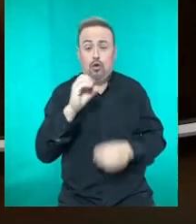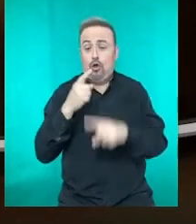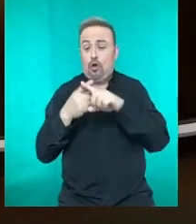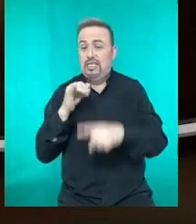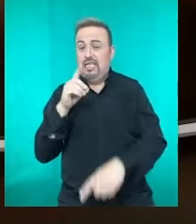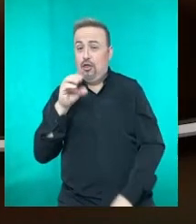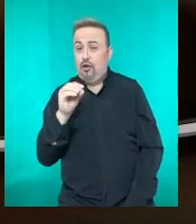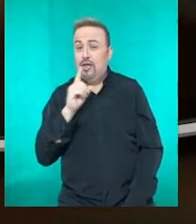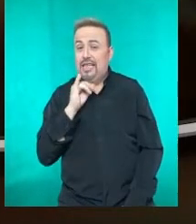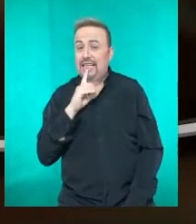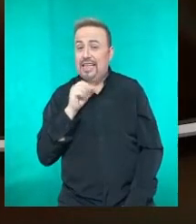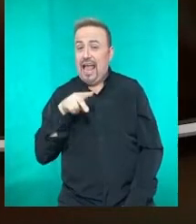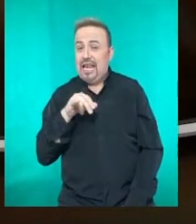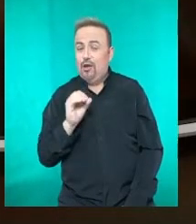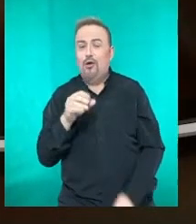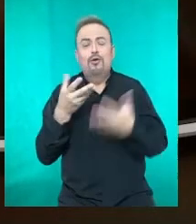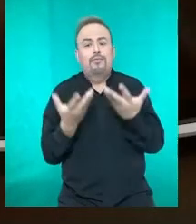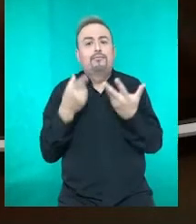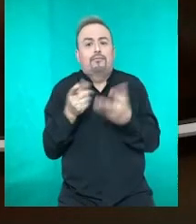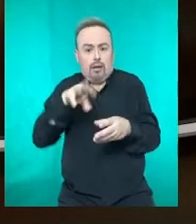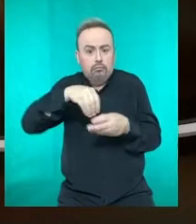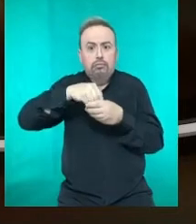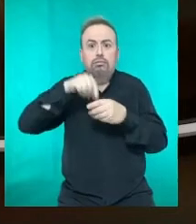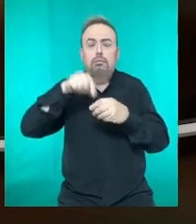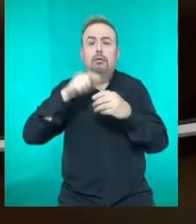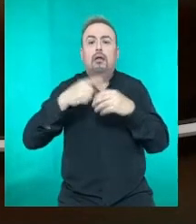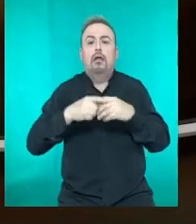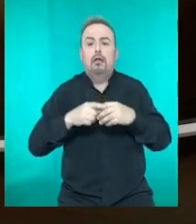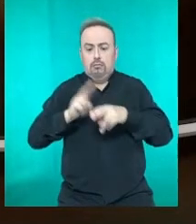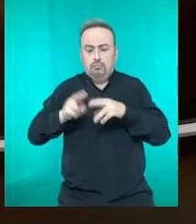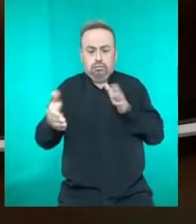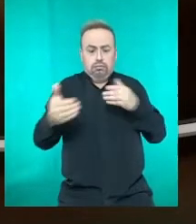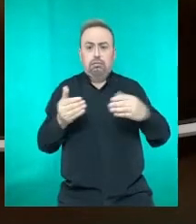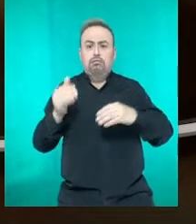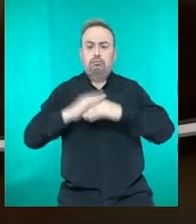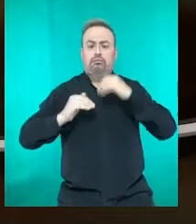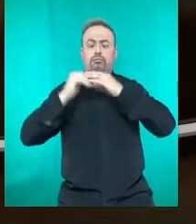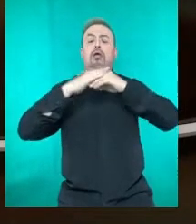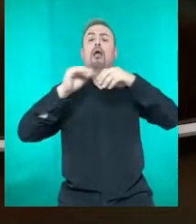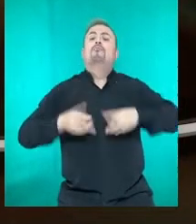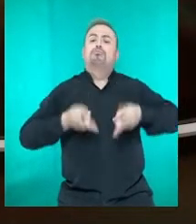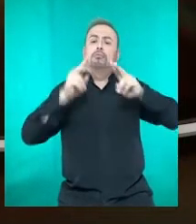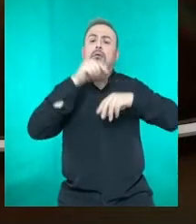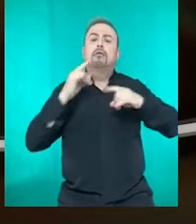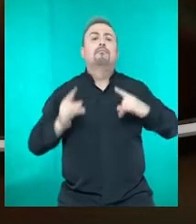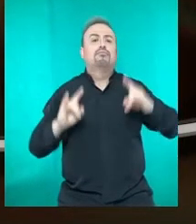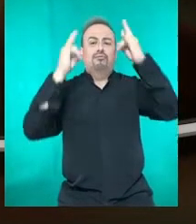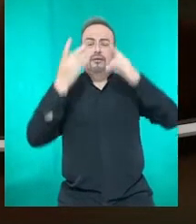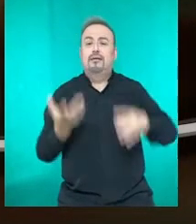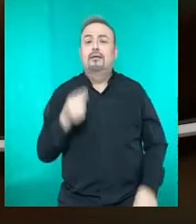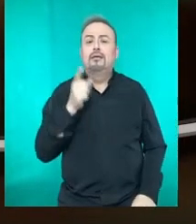titanio muy pequeñas incorporadas, por ejemplo, en el concreto que permite hacer una edificación. ¿Por qué se piensa en este tipo